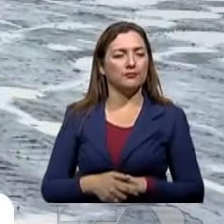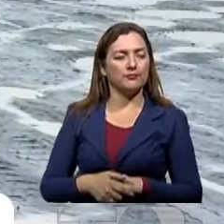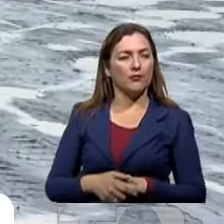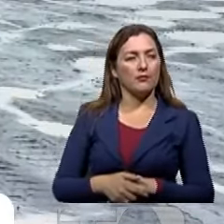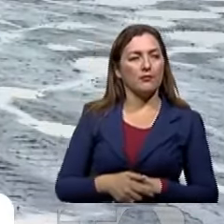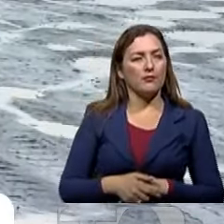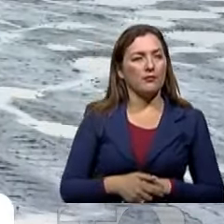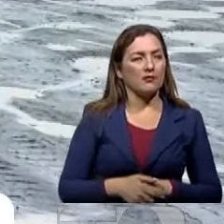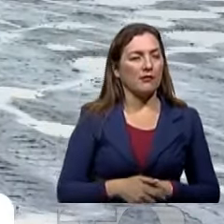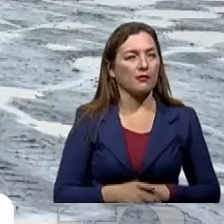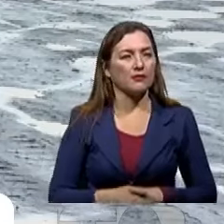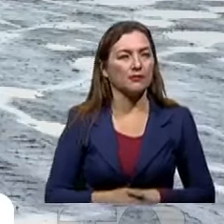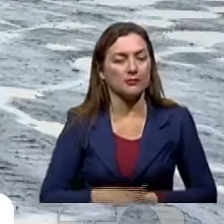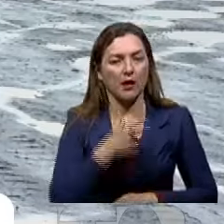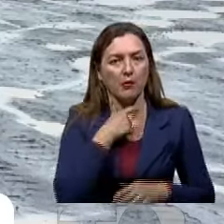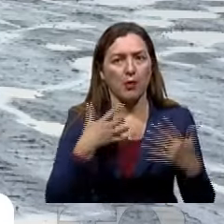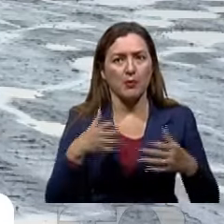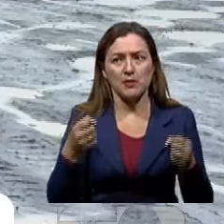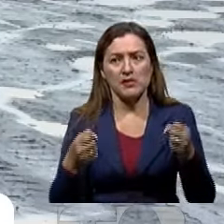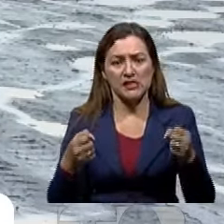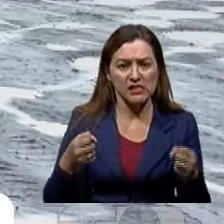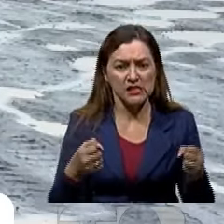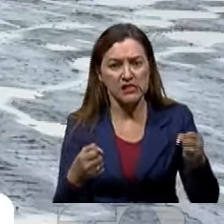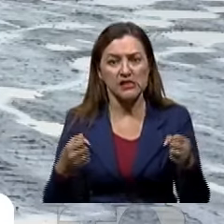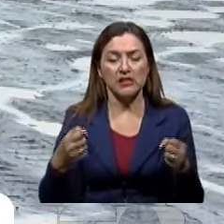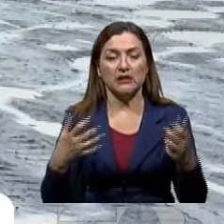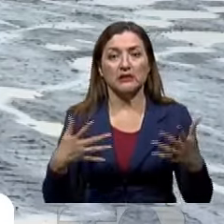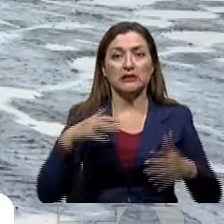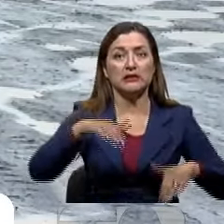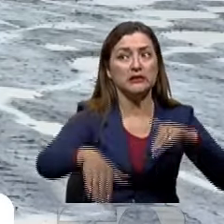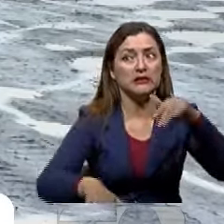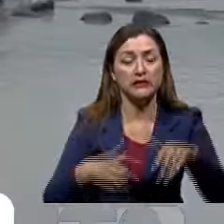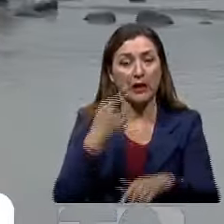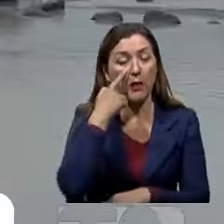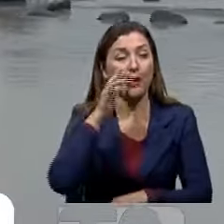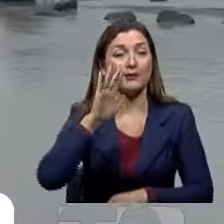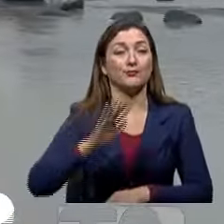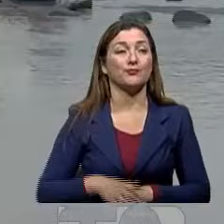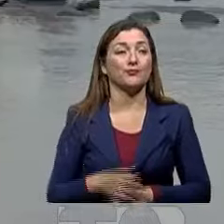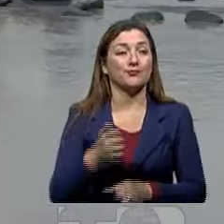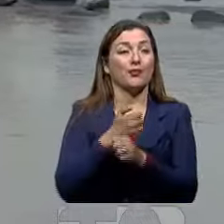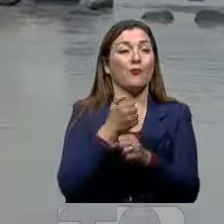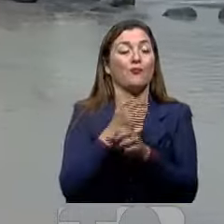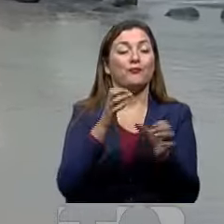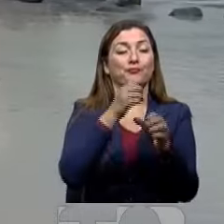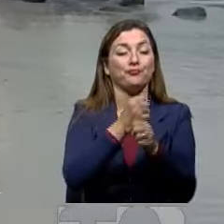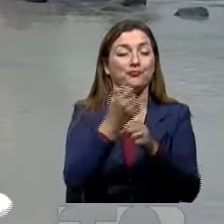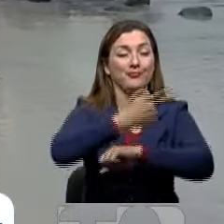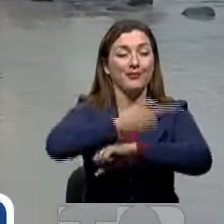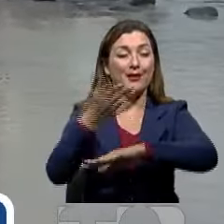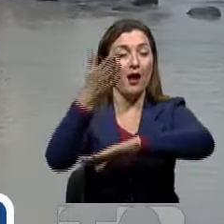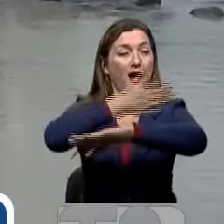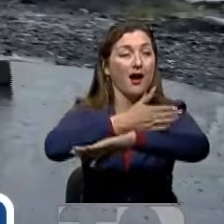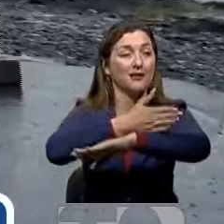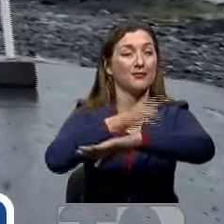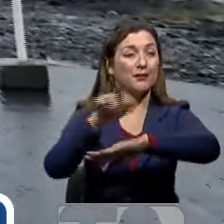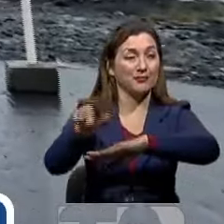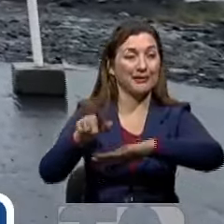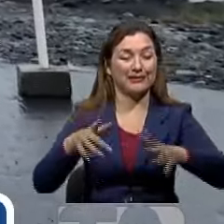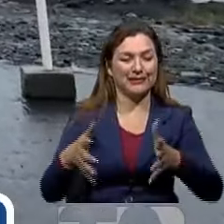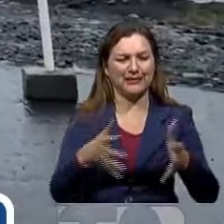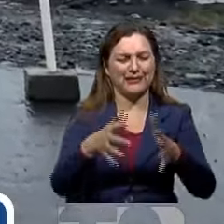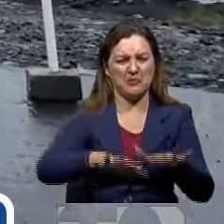volqueta, entonces estaba preparado para cualquier cosa, para nadar o lo que toque. El trabajo realizado hace escasos días atrás, que trató de